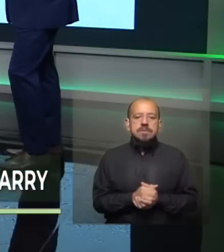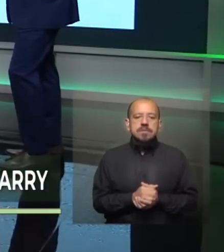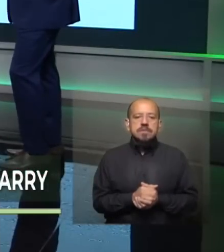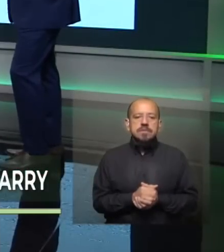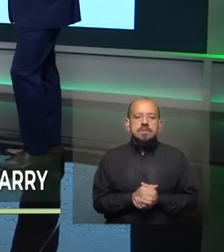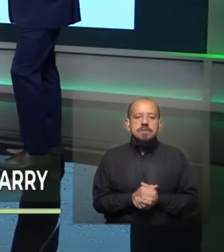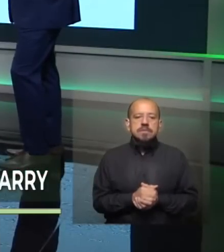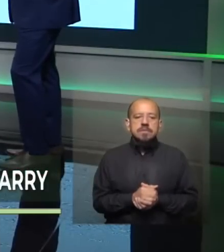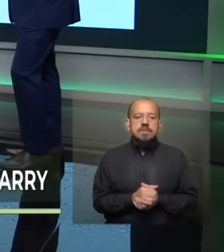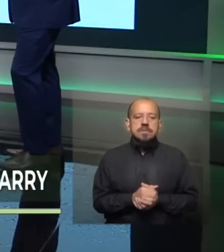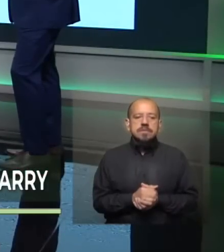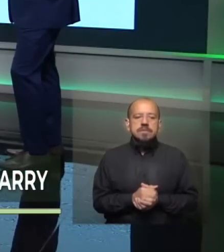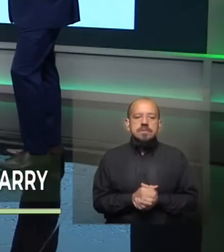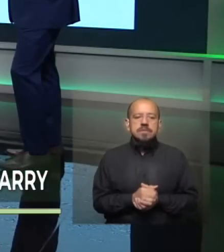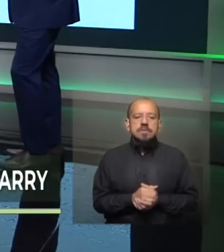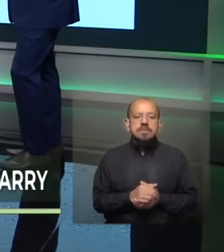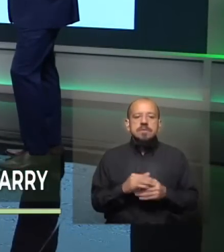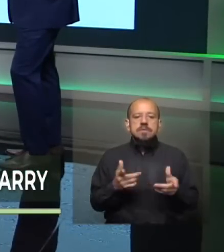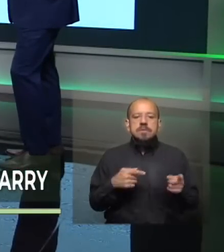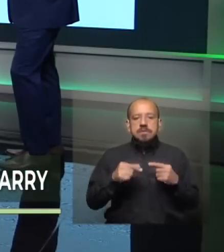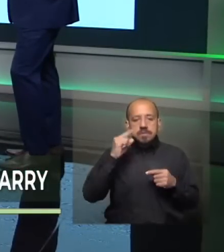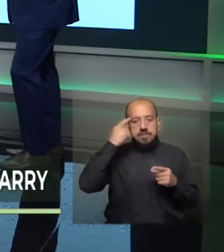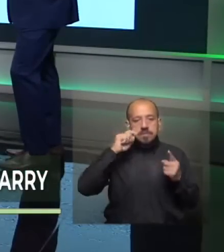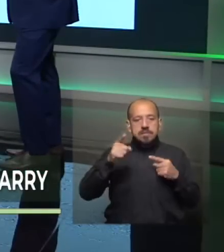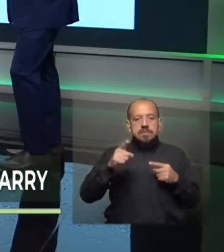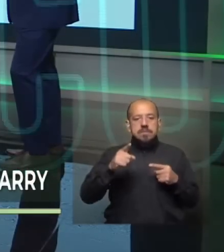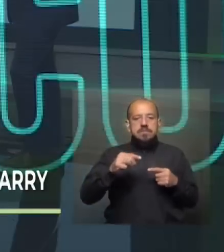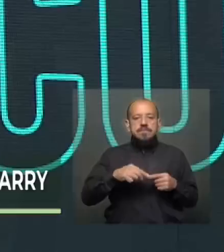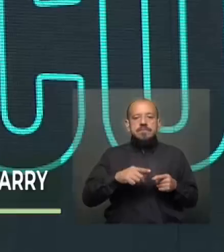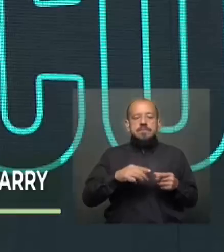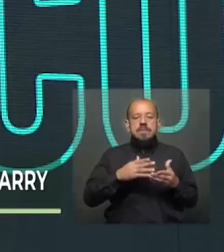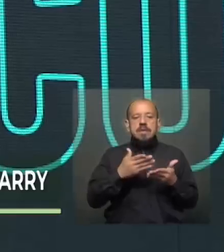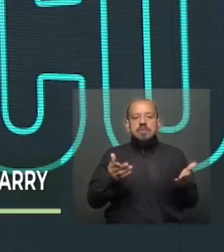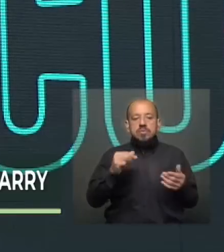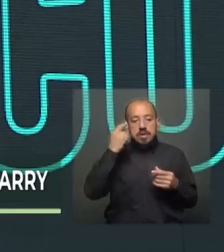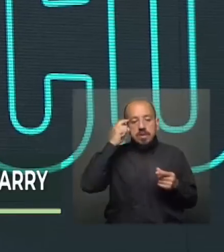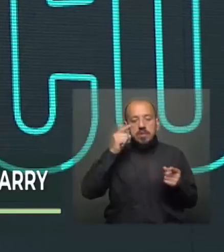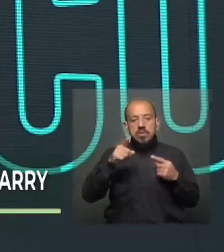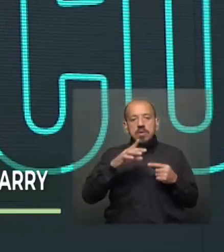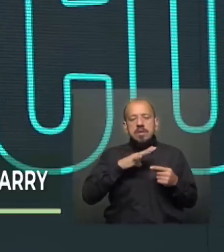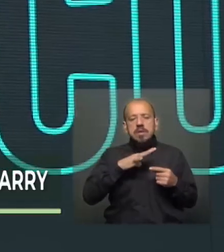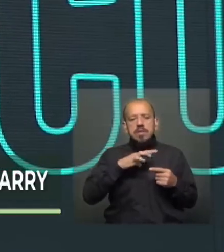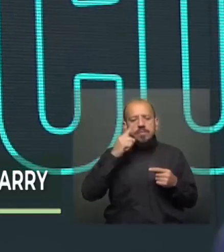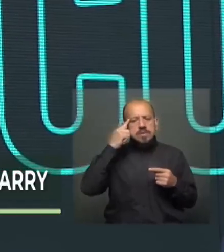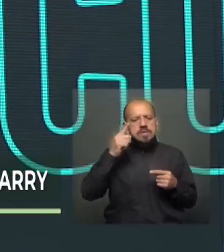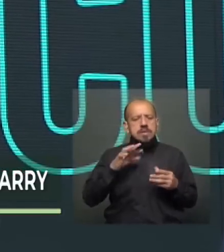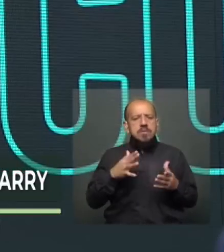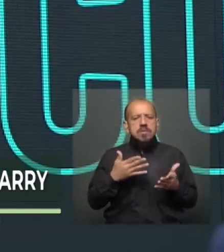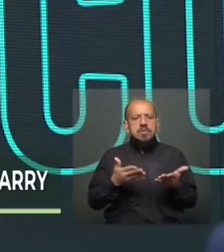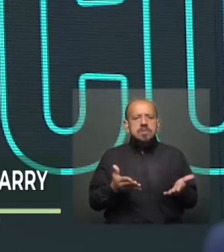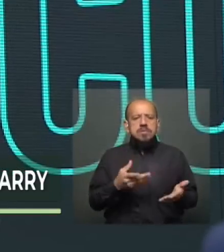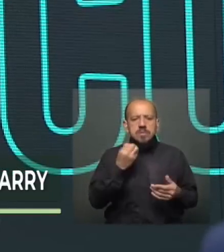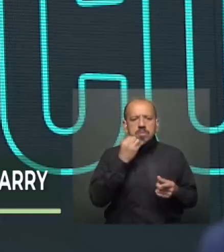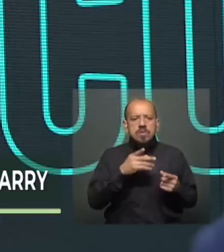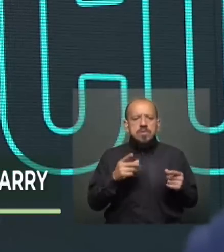sí absolutamente bueno oro es una iniciativa de Gastón achugarri y Daniel Meza que se encontraron pensando que estaba